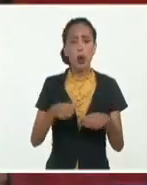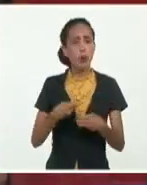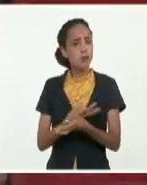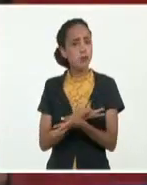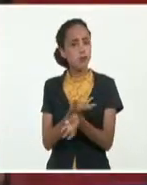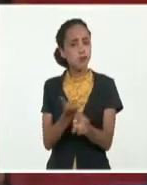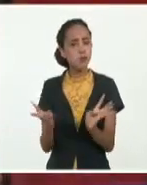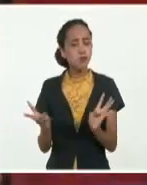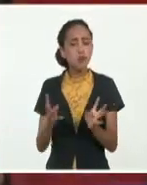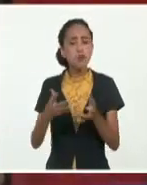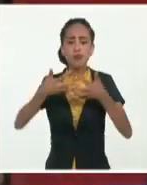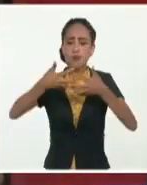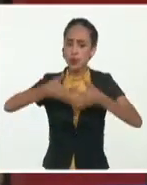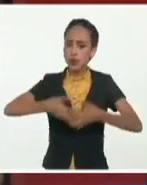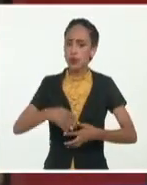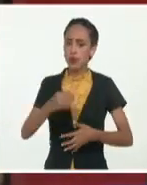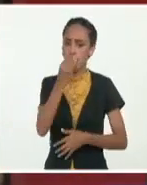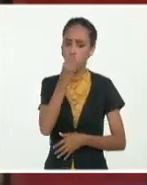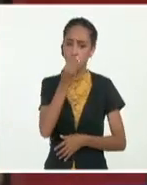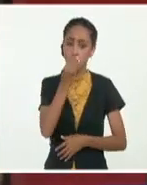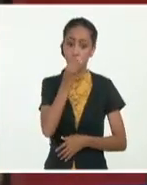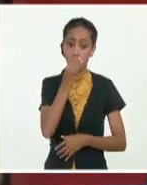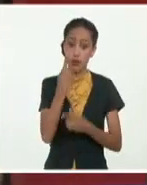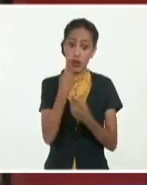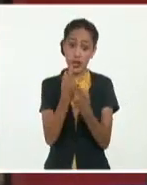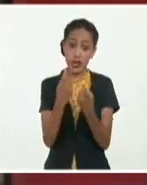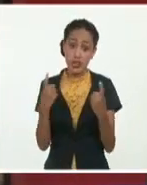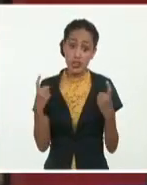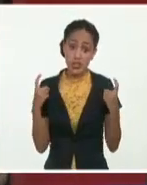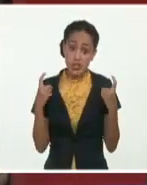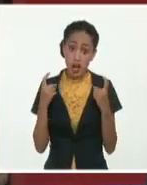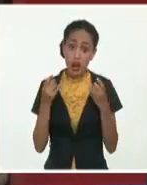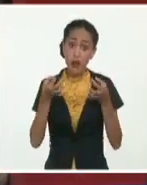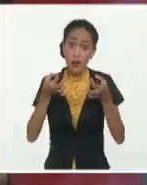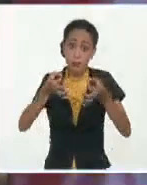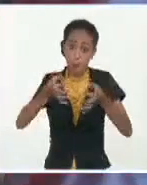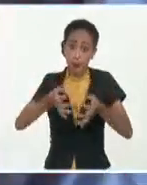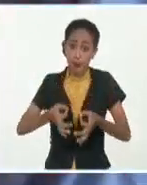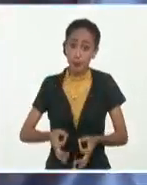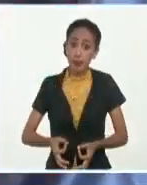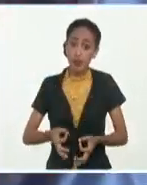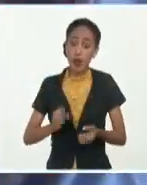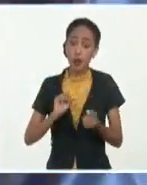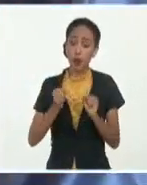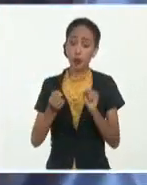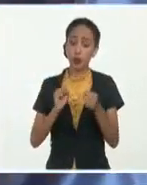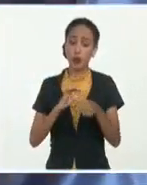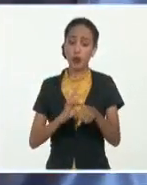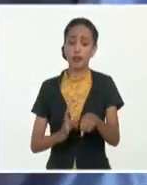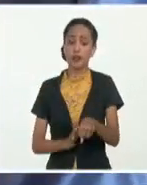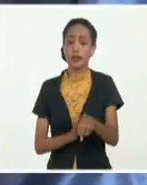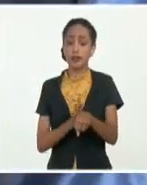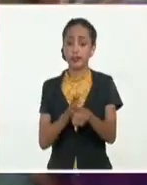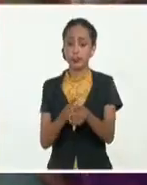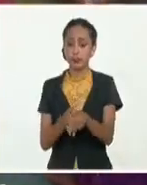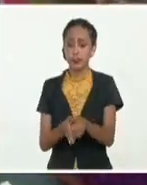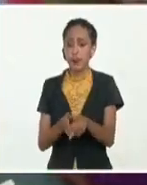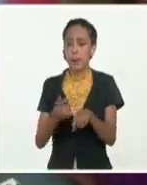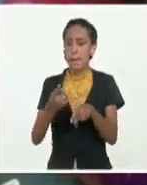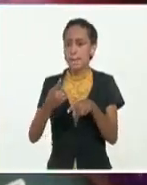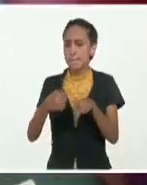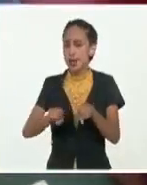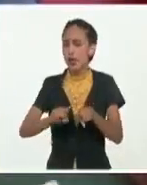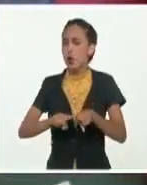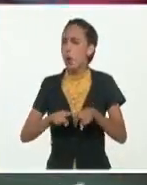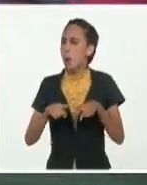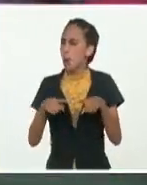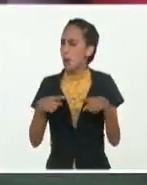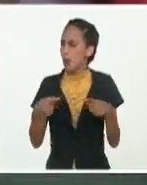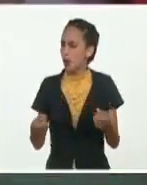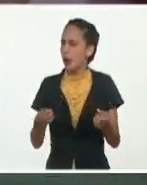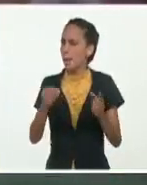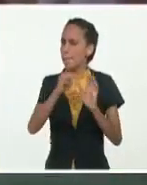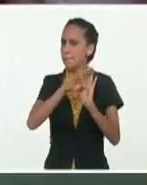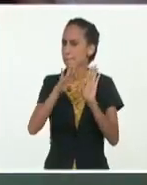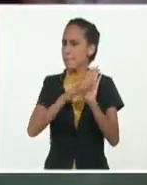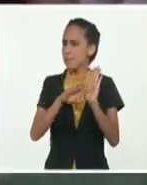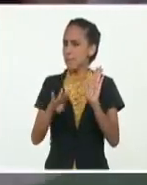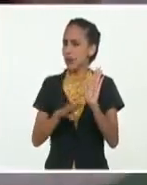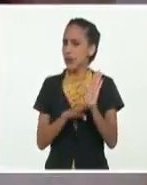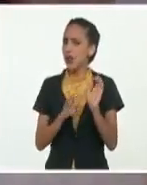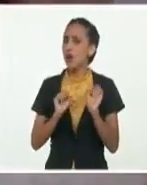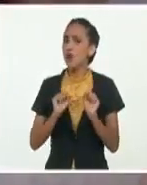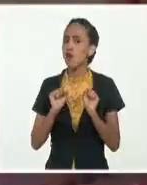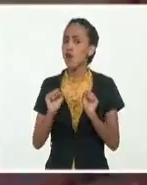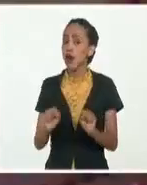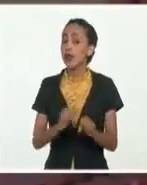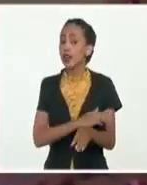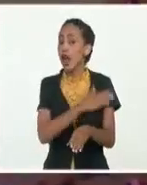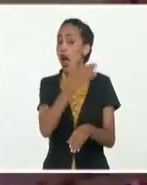son necesarias para combatir en serio tan letal pandemia. Pero, ¿por qué estas recias acciones que se extenderán hasta